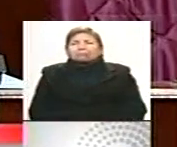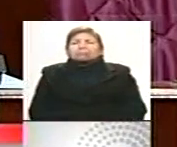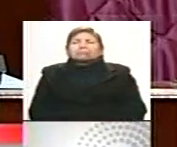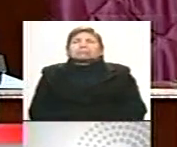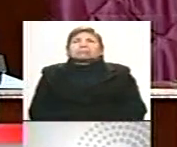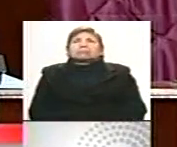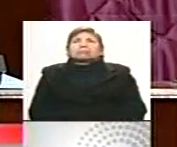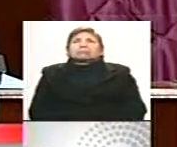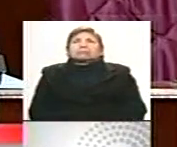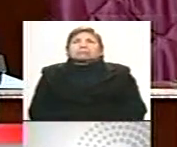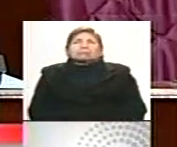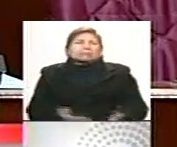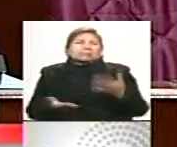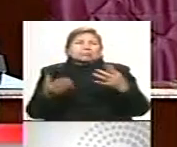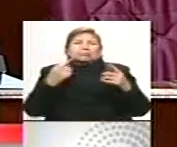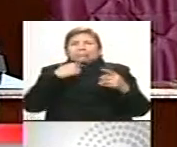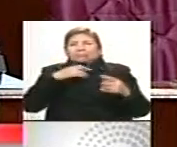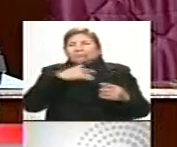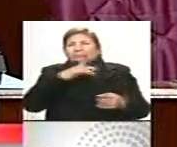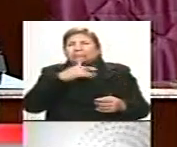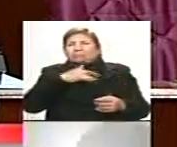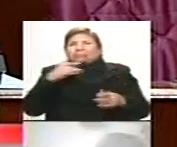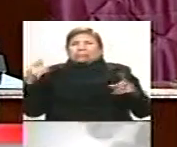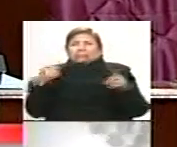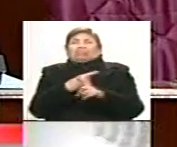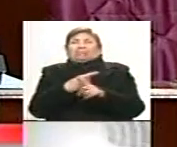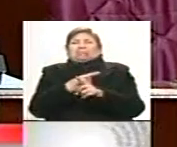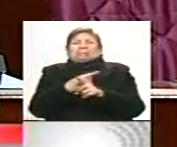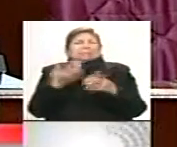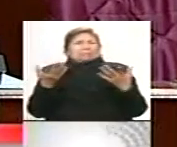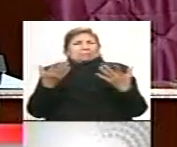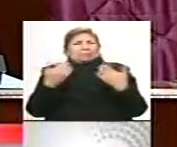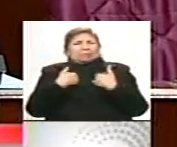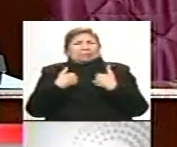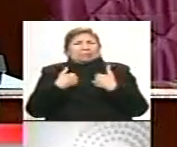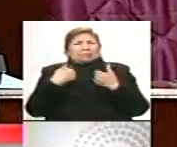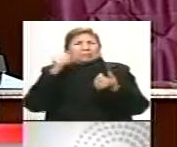por eso es que siento que hay una contradicción, o sea, si no tener